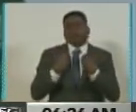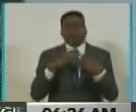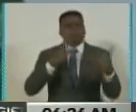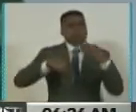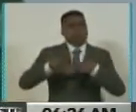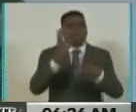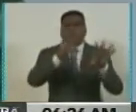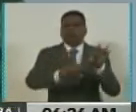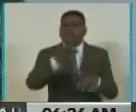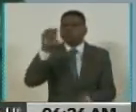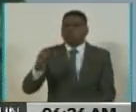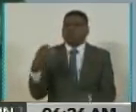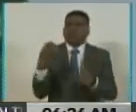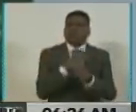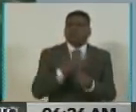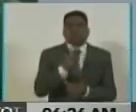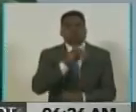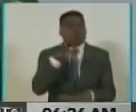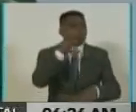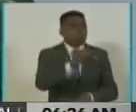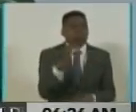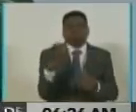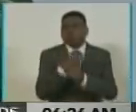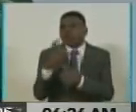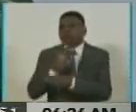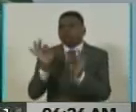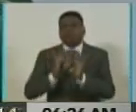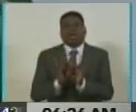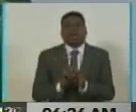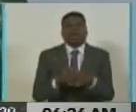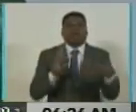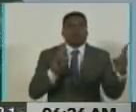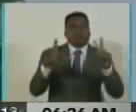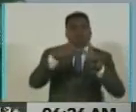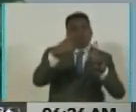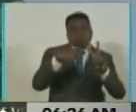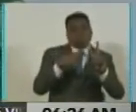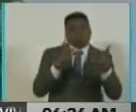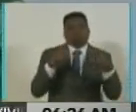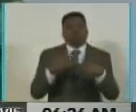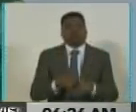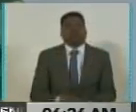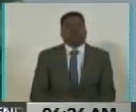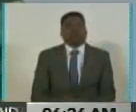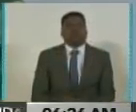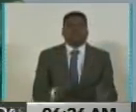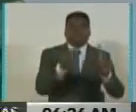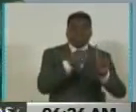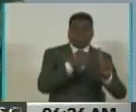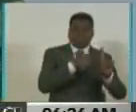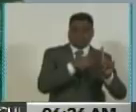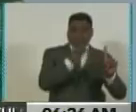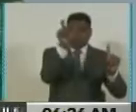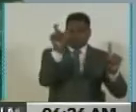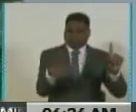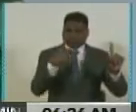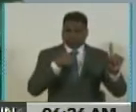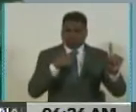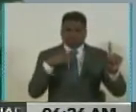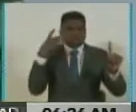que compra, que consigue, que no consigue, de manera que yo logro integrar como las dos perspectivas. Me coloco en el lugar de la ciudadanía, de